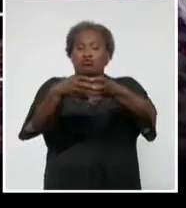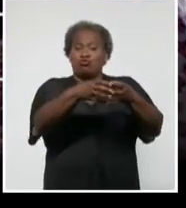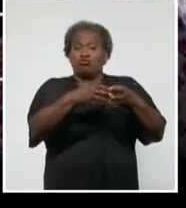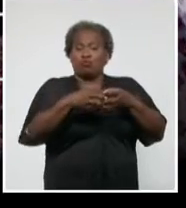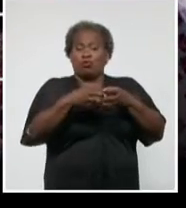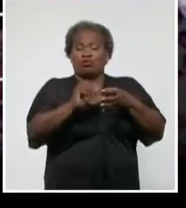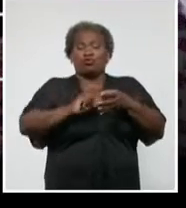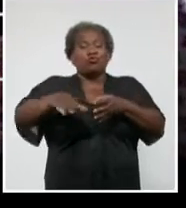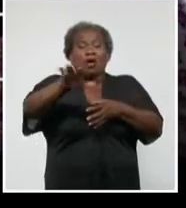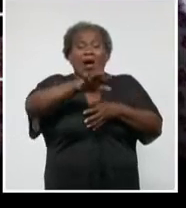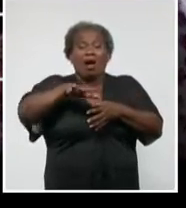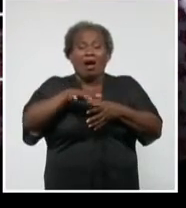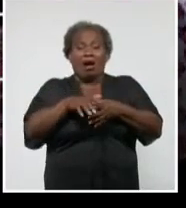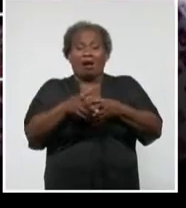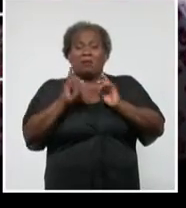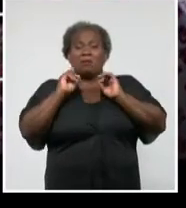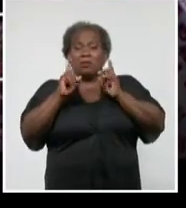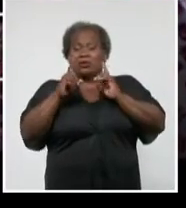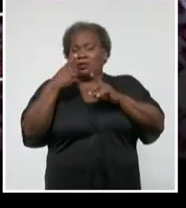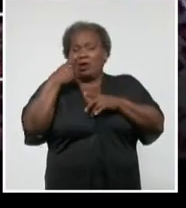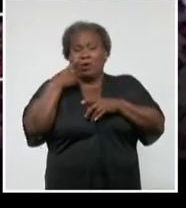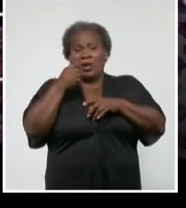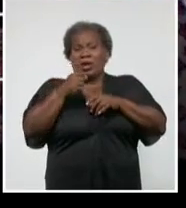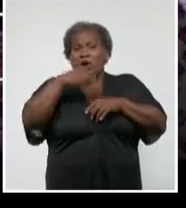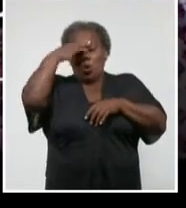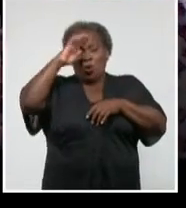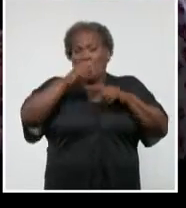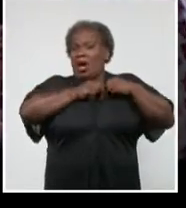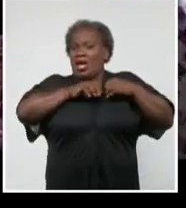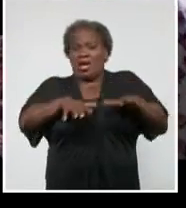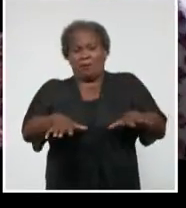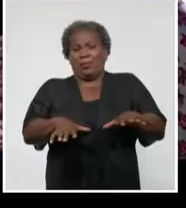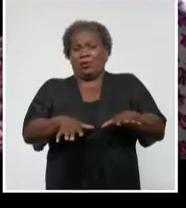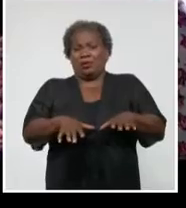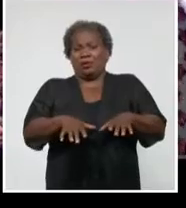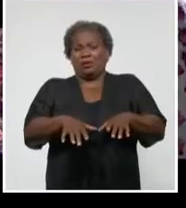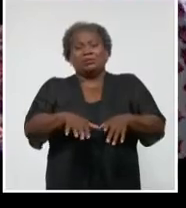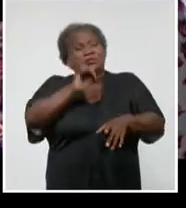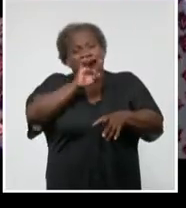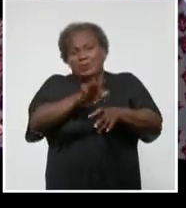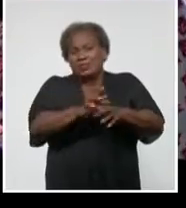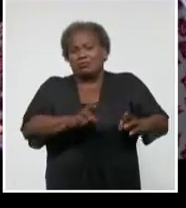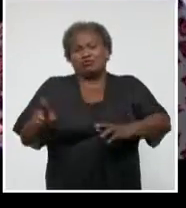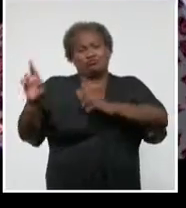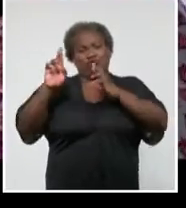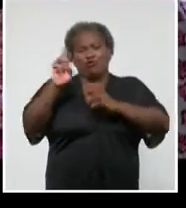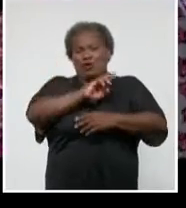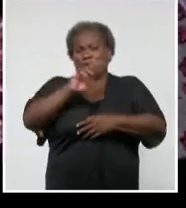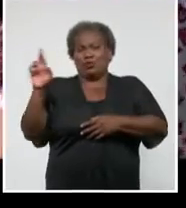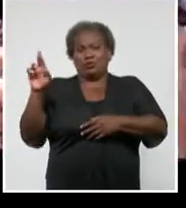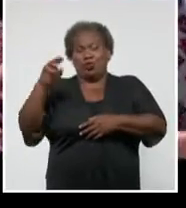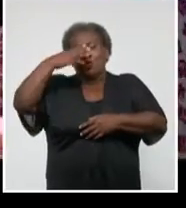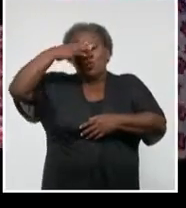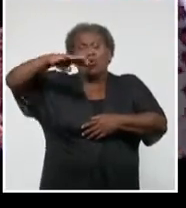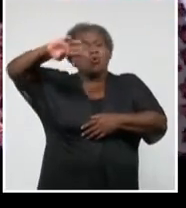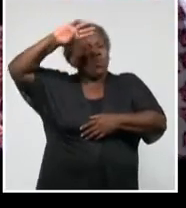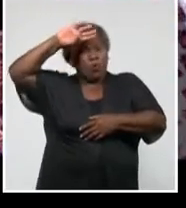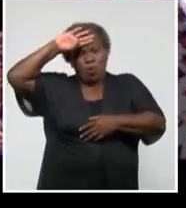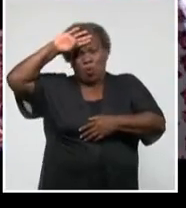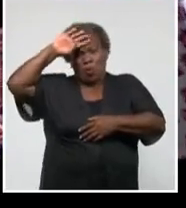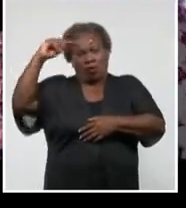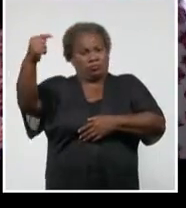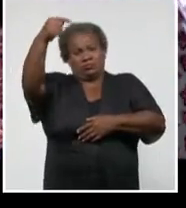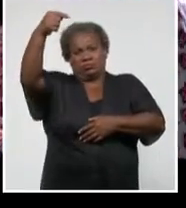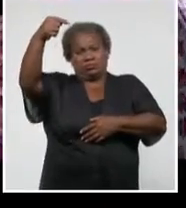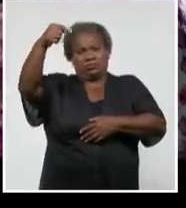sociales y políticas del continente así lo ven desde el 59, lo ven, sigue siendo el faro, a pesar de todas las situaciones que hemos